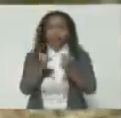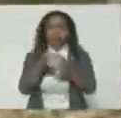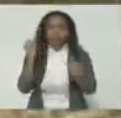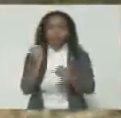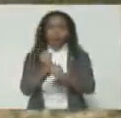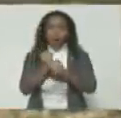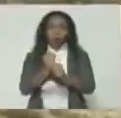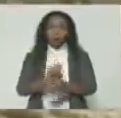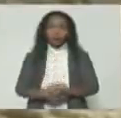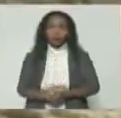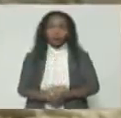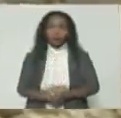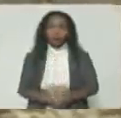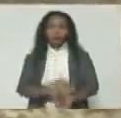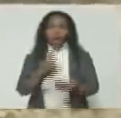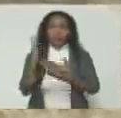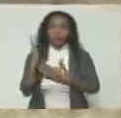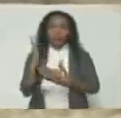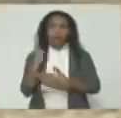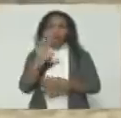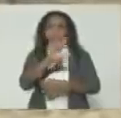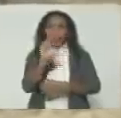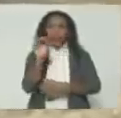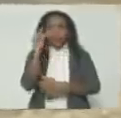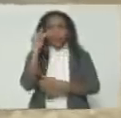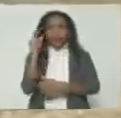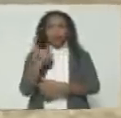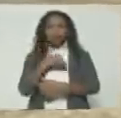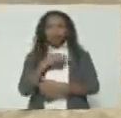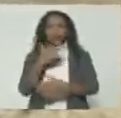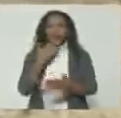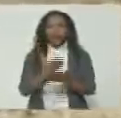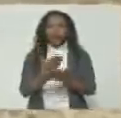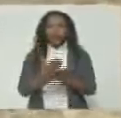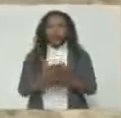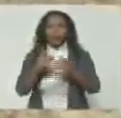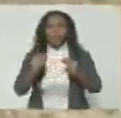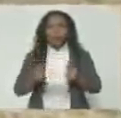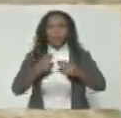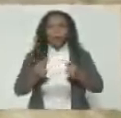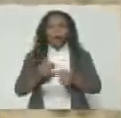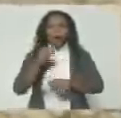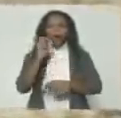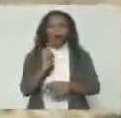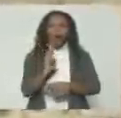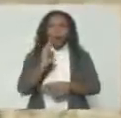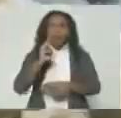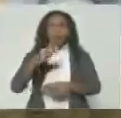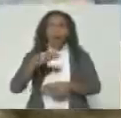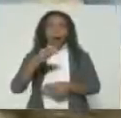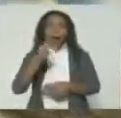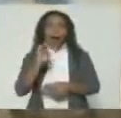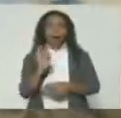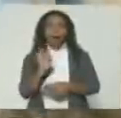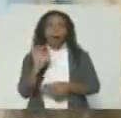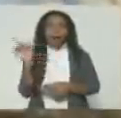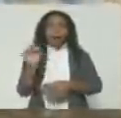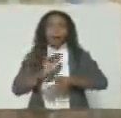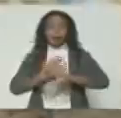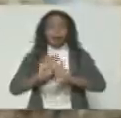trabajo. Hace escasamente 30 días le hicimos la solicitud para activar la UPF, la cual ya se encuentra